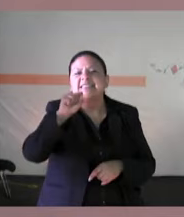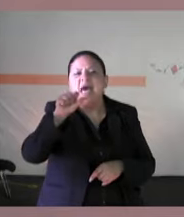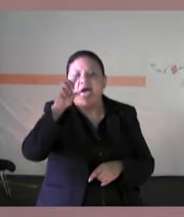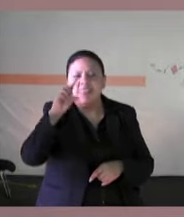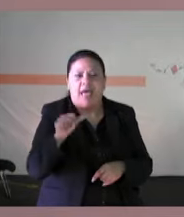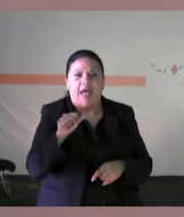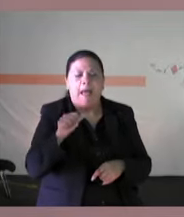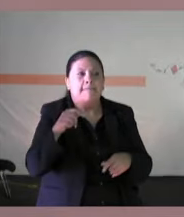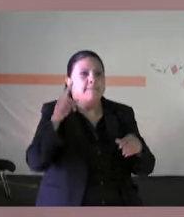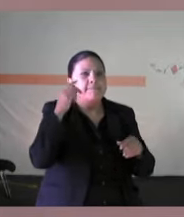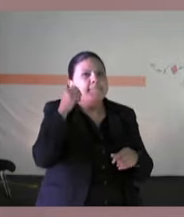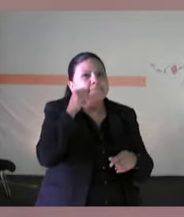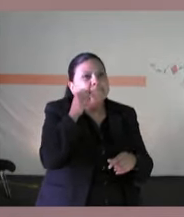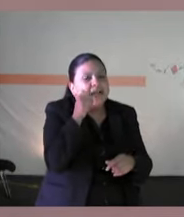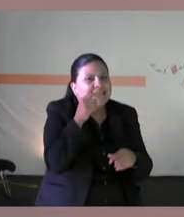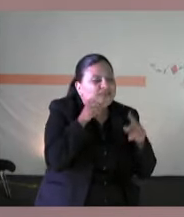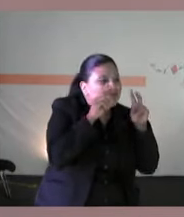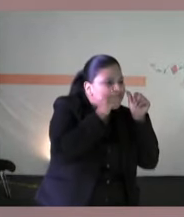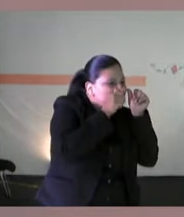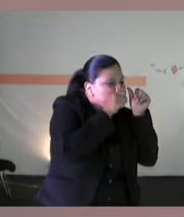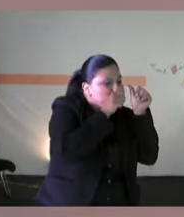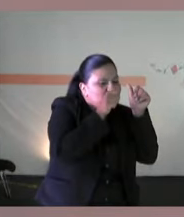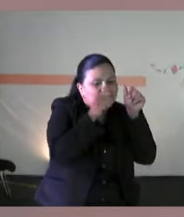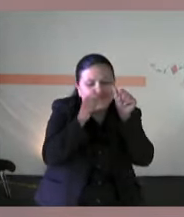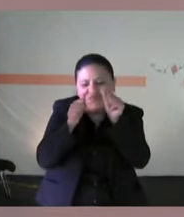atención, que es muy limitada.